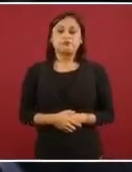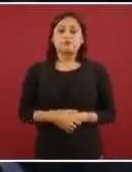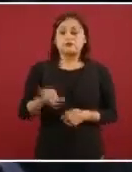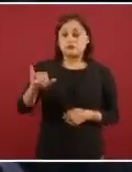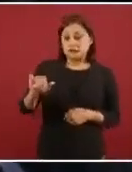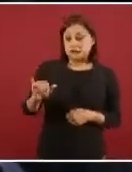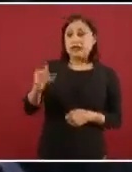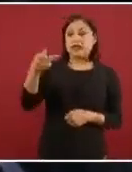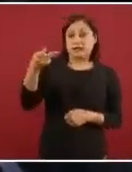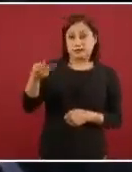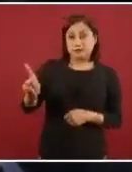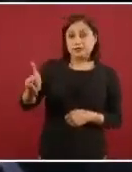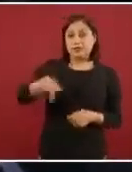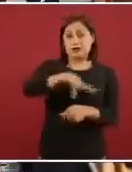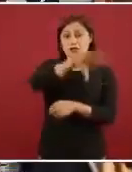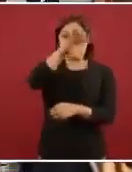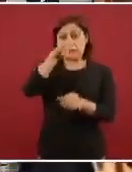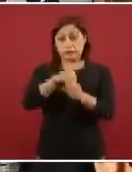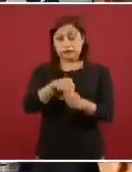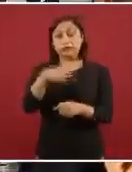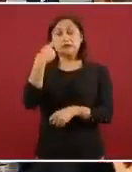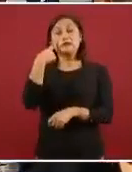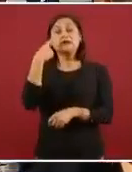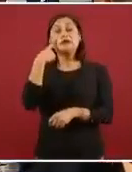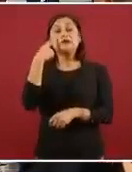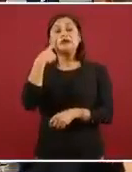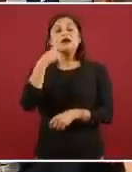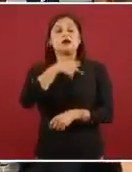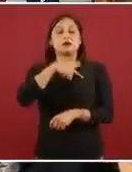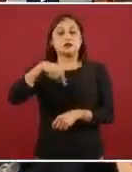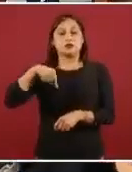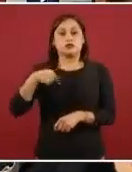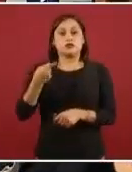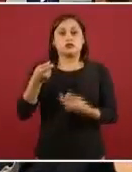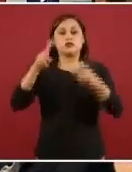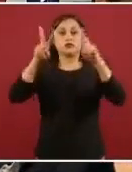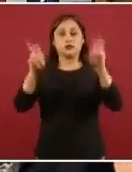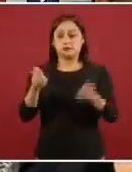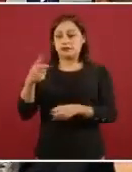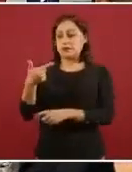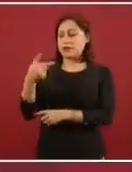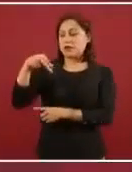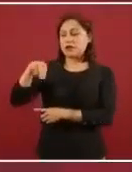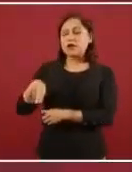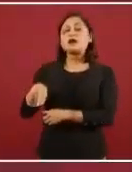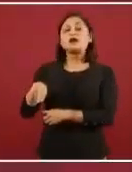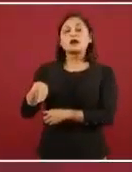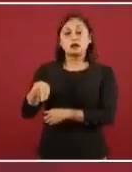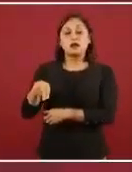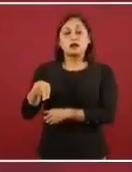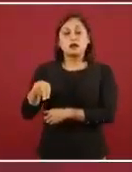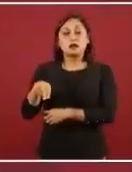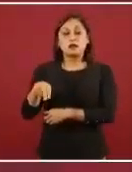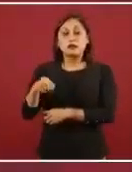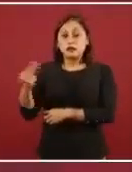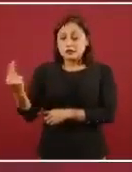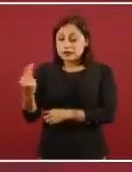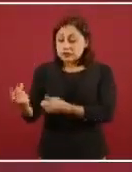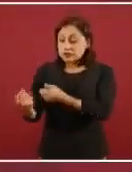en general. Nosotros tenemos un plan en el caso de la Guardia. Necesitamos 140 mil